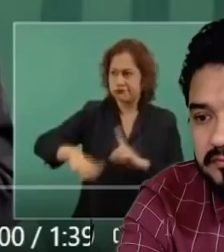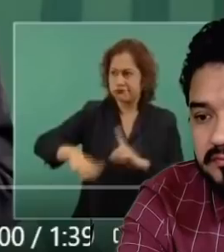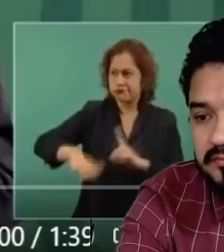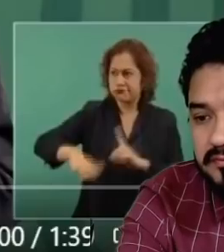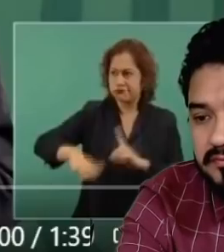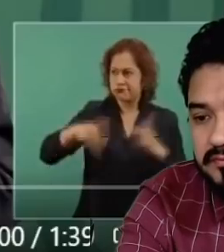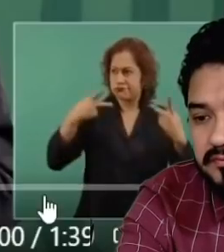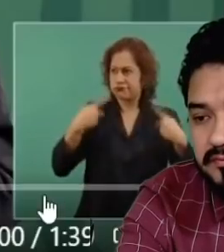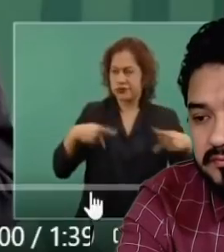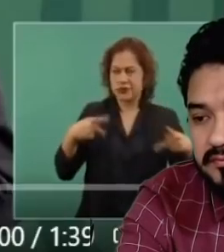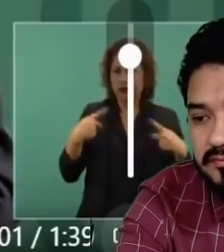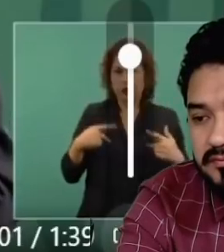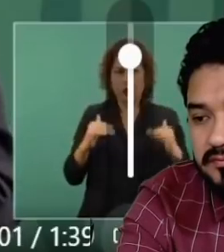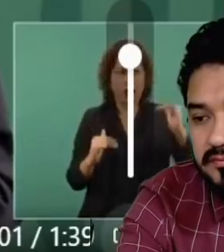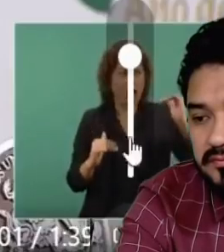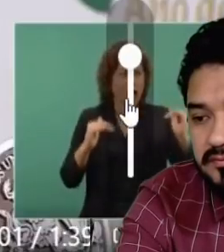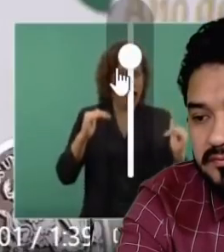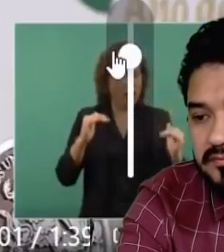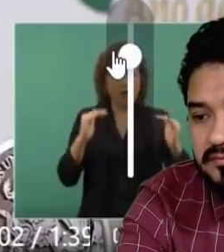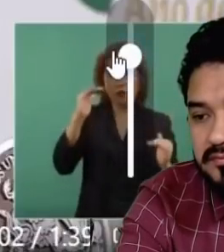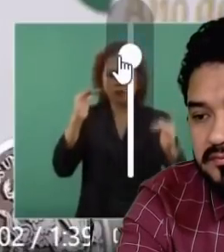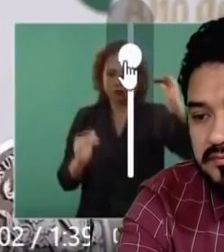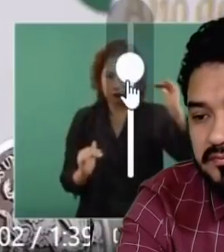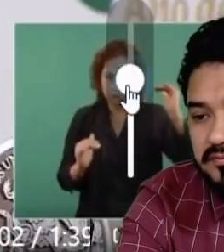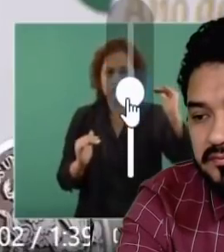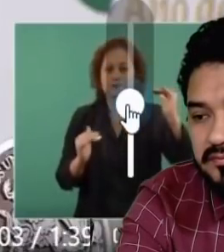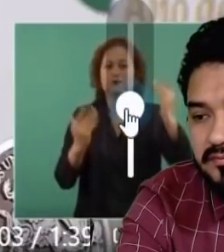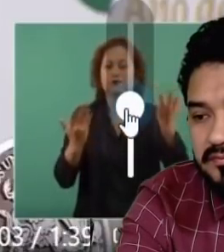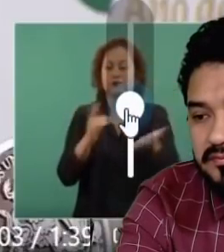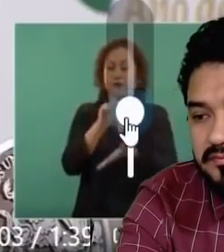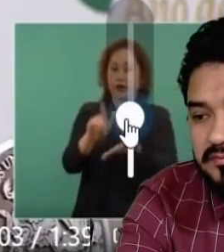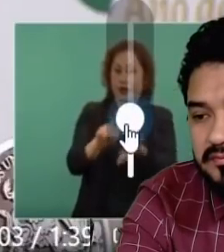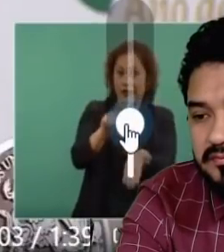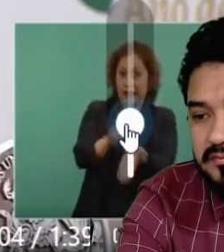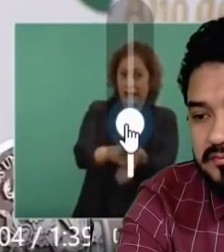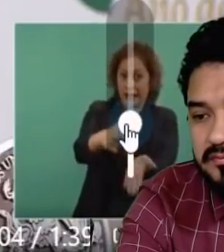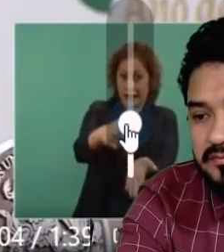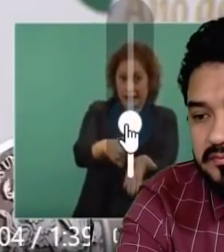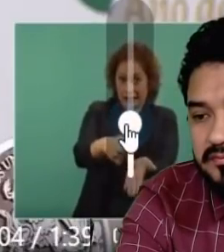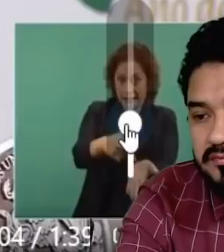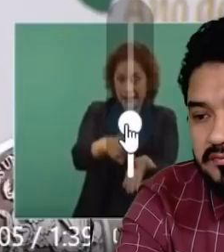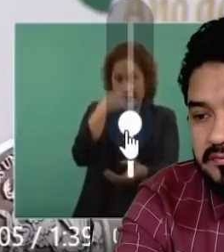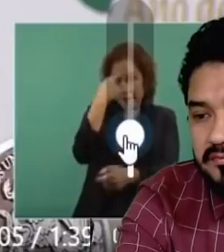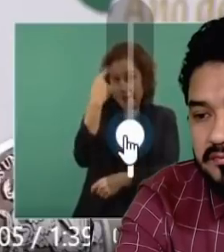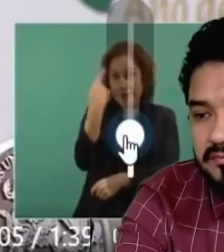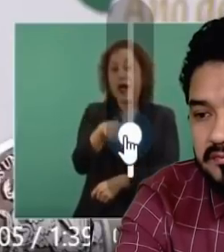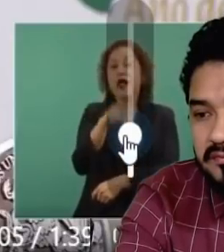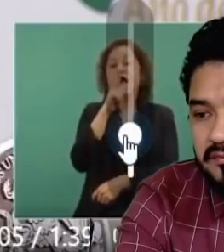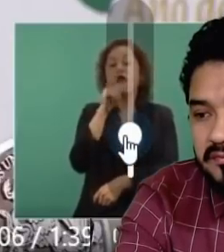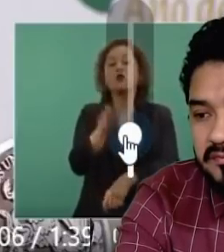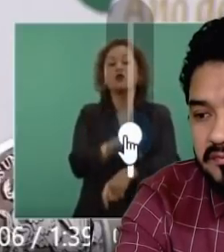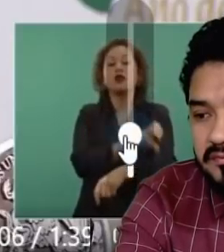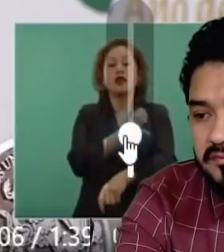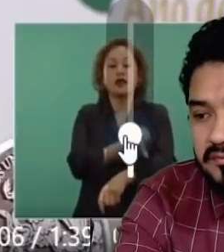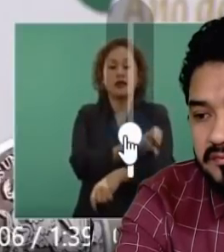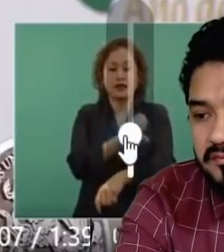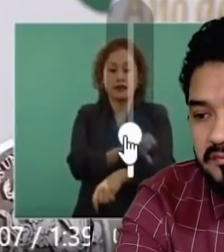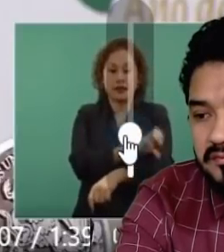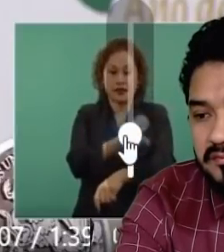quitar los subsidios. La ley, la reforma a la ley de la industria eléctrica, que mandó el presidente